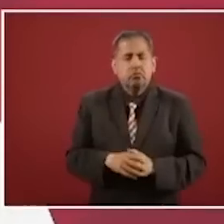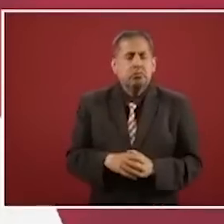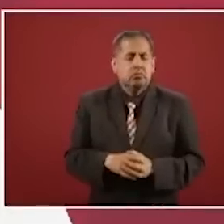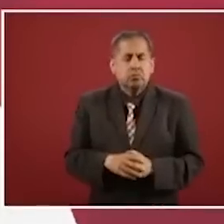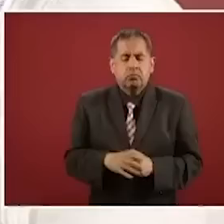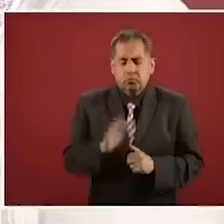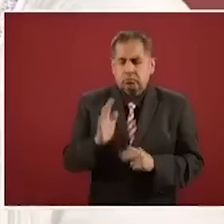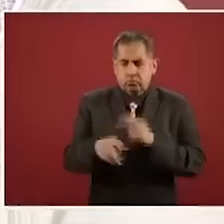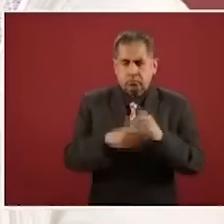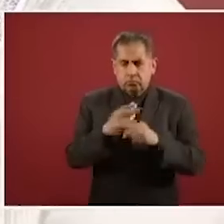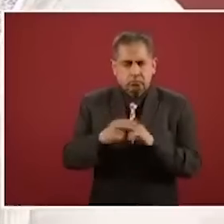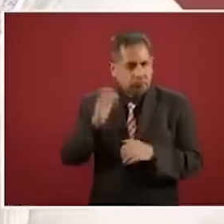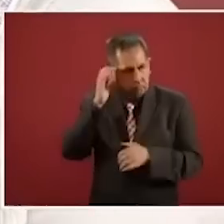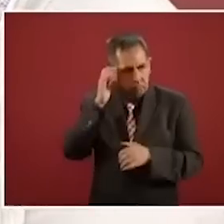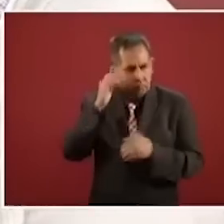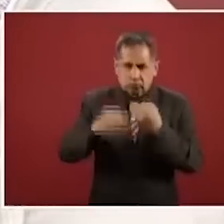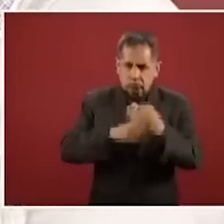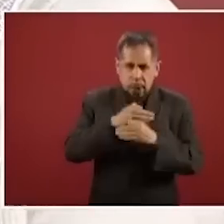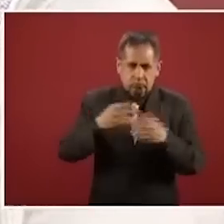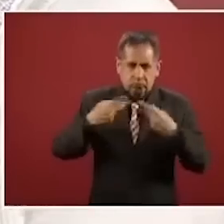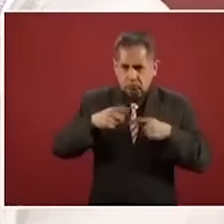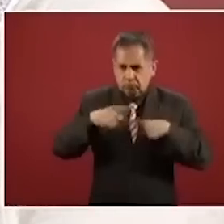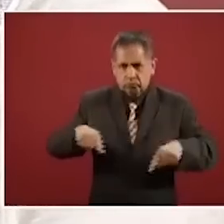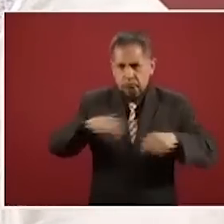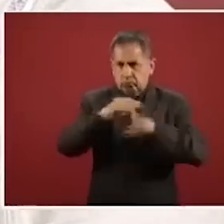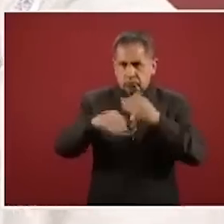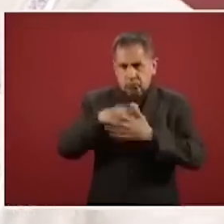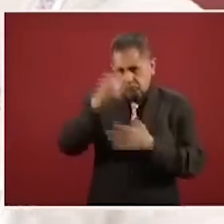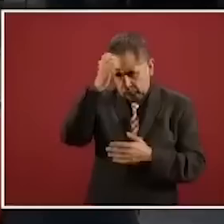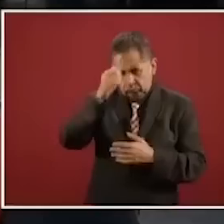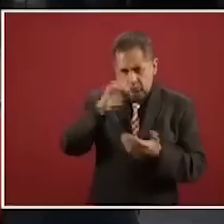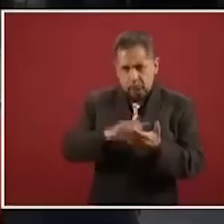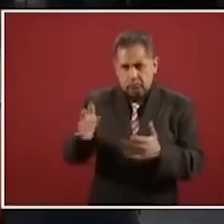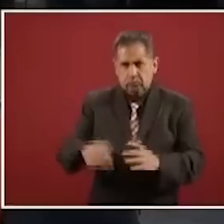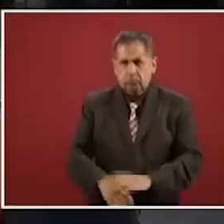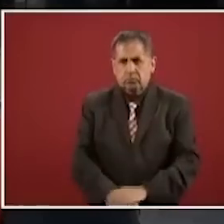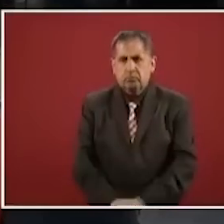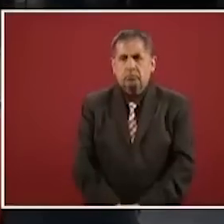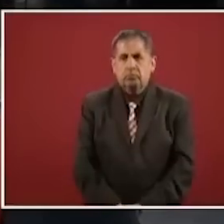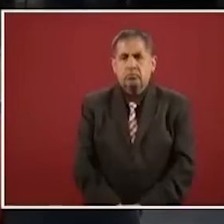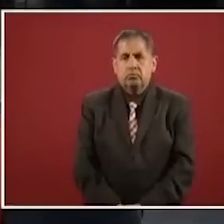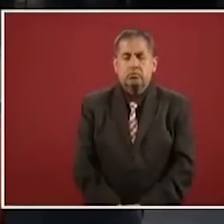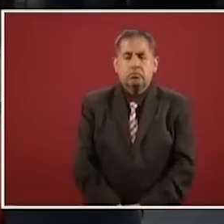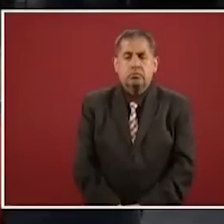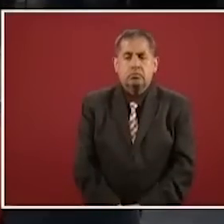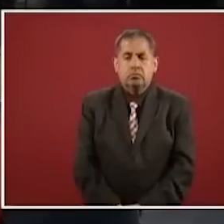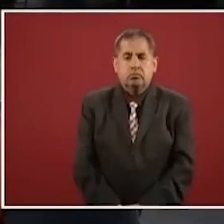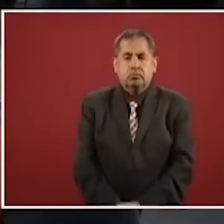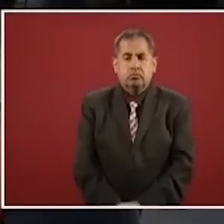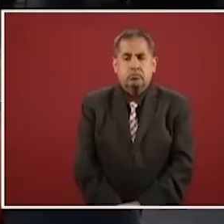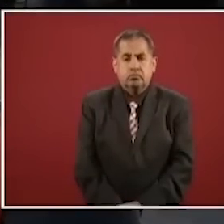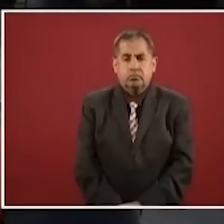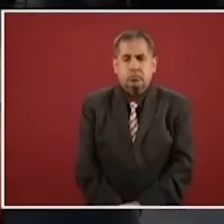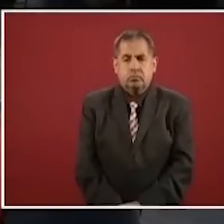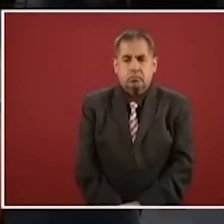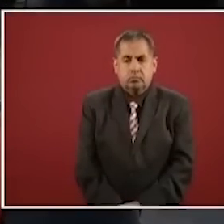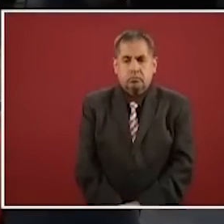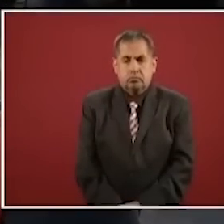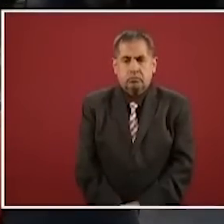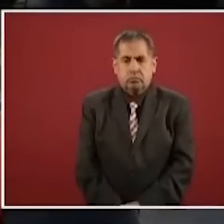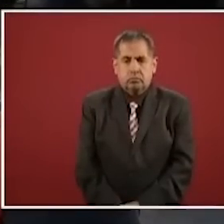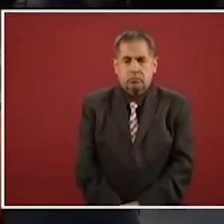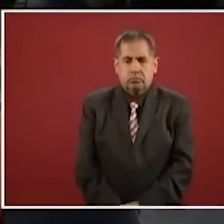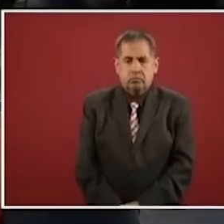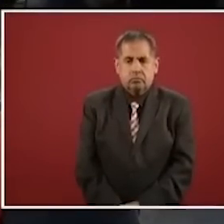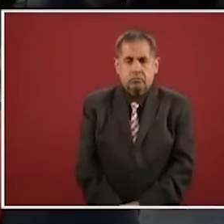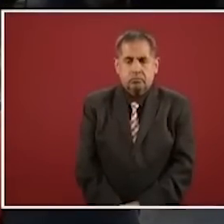están escuchando todas las voces y todas las opiniones. Muchas gracias. ¿Ya el ejército zapatista? ¿Perdón? ¿Ya no se va a